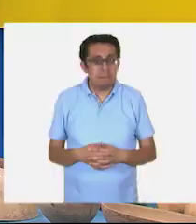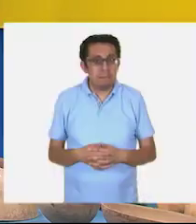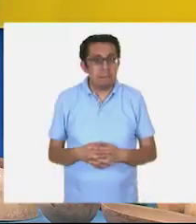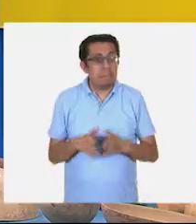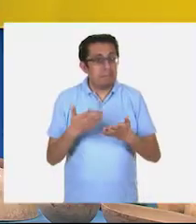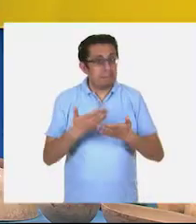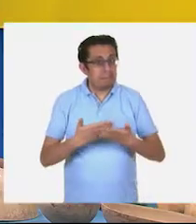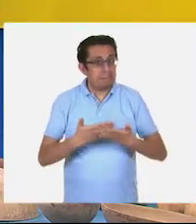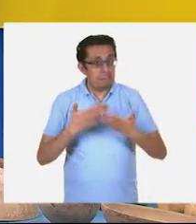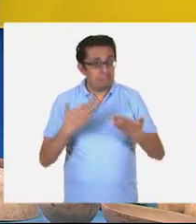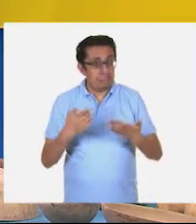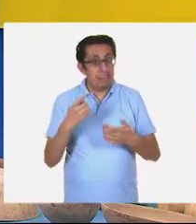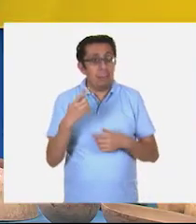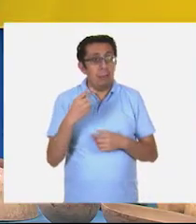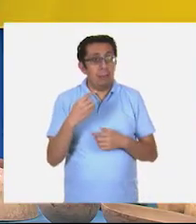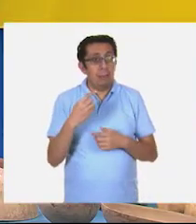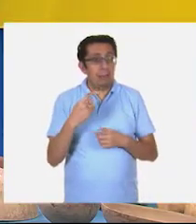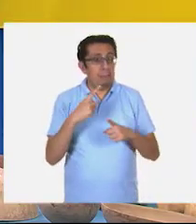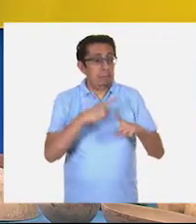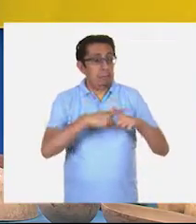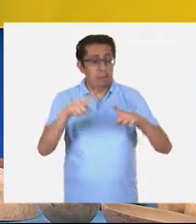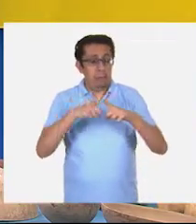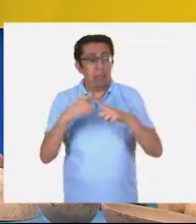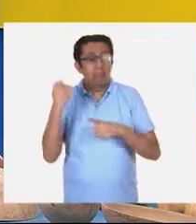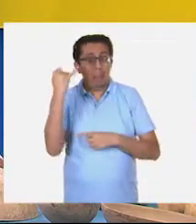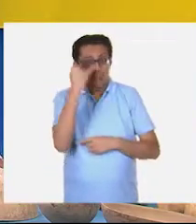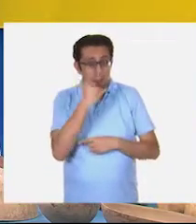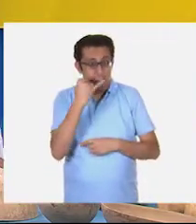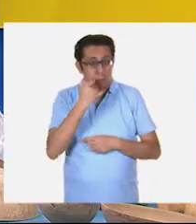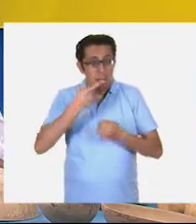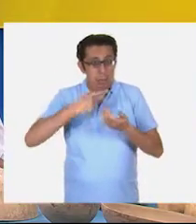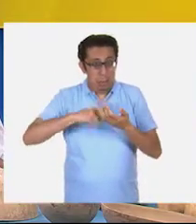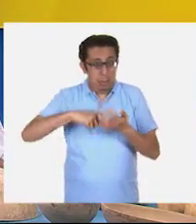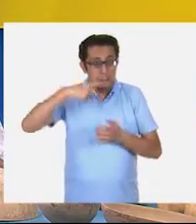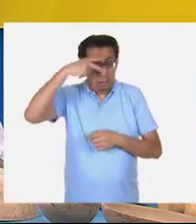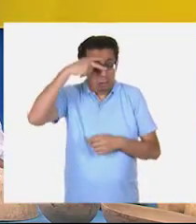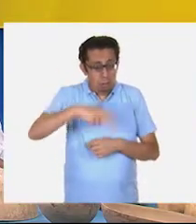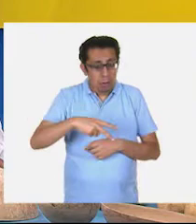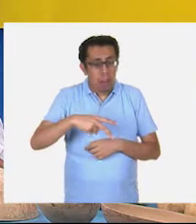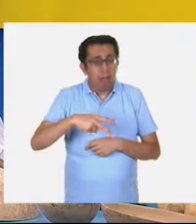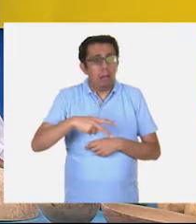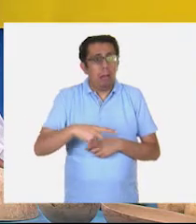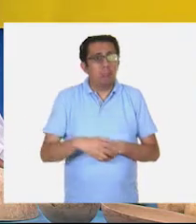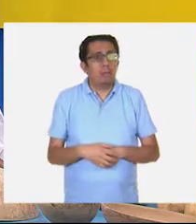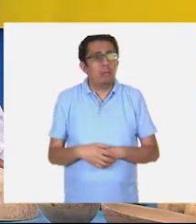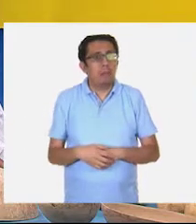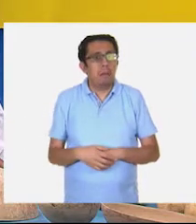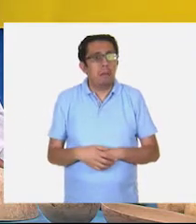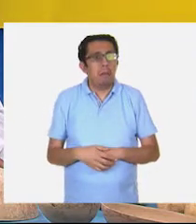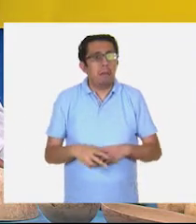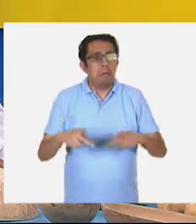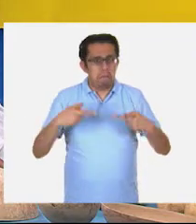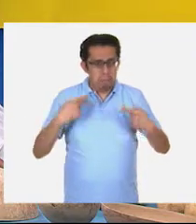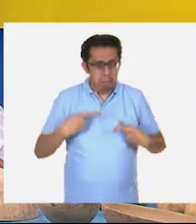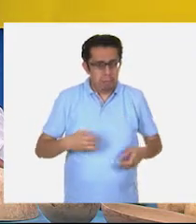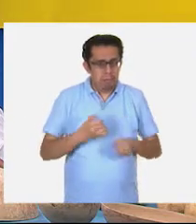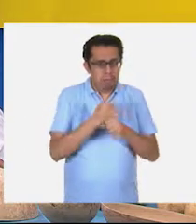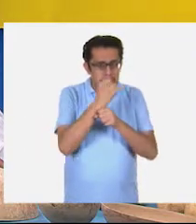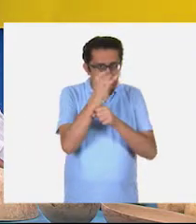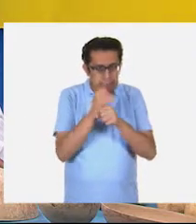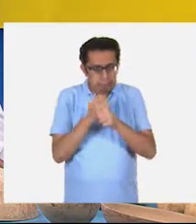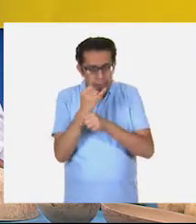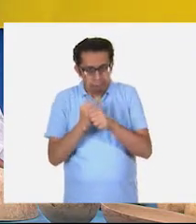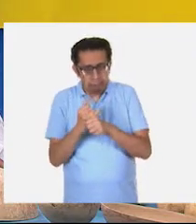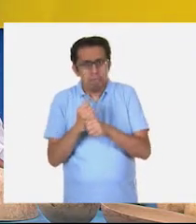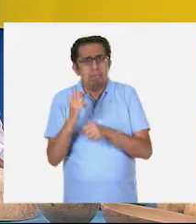Ahora, estas lenguas que se hablan en todo México han sido estudiadas y por su reconocimiento